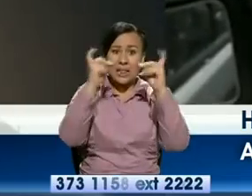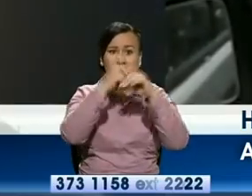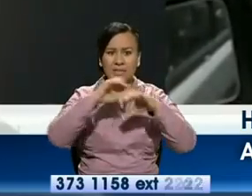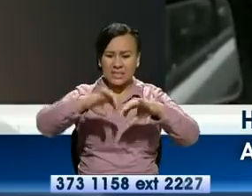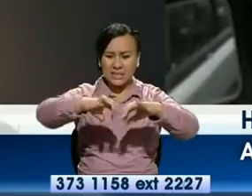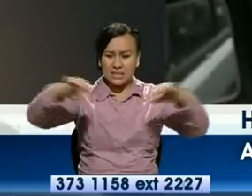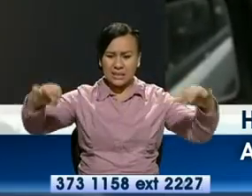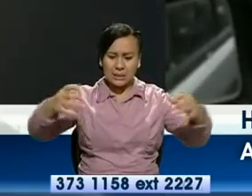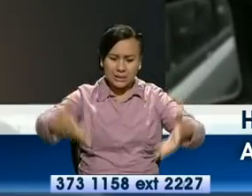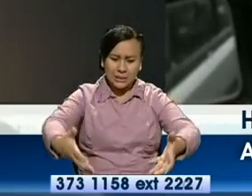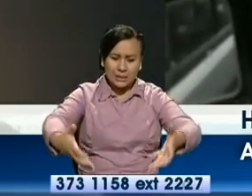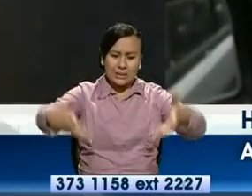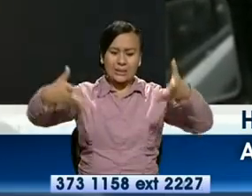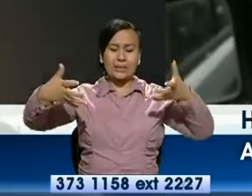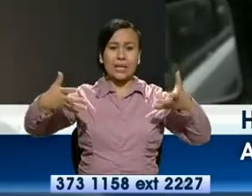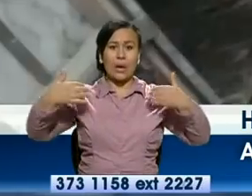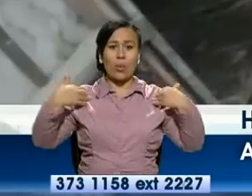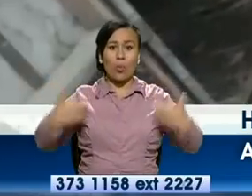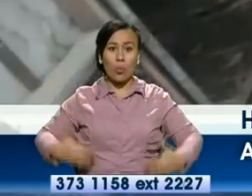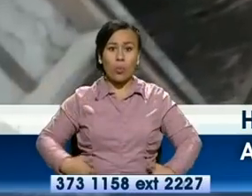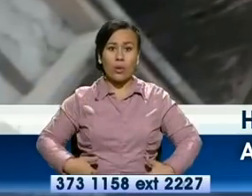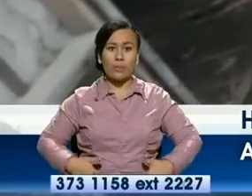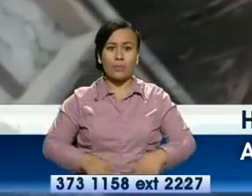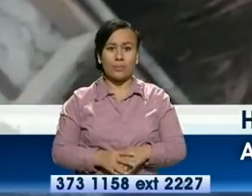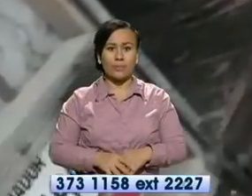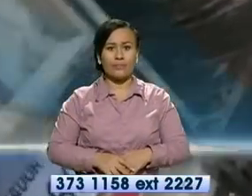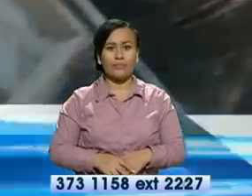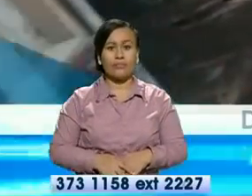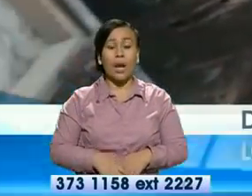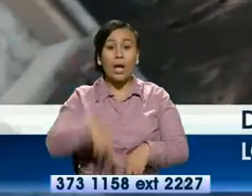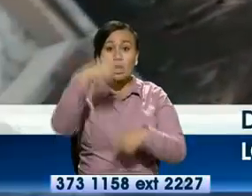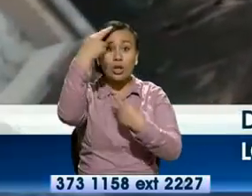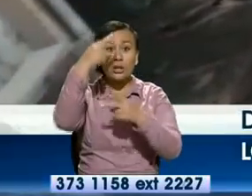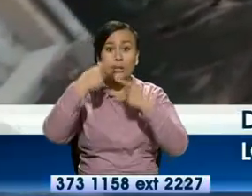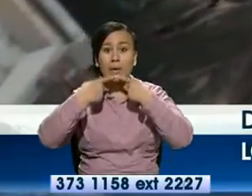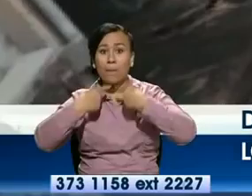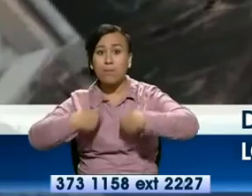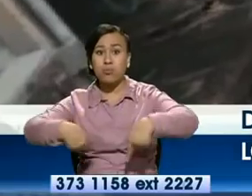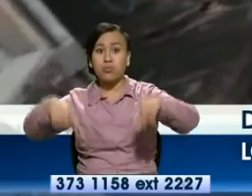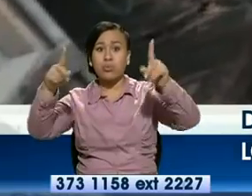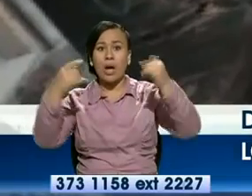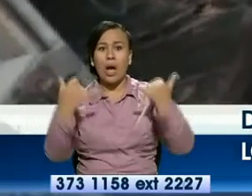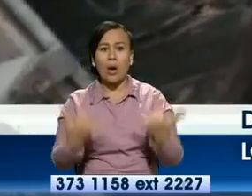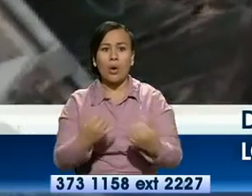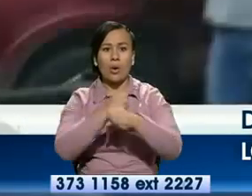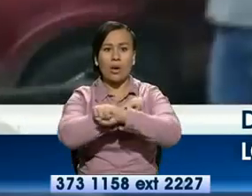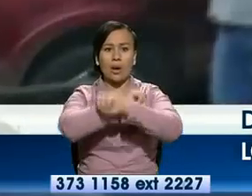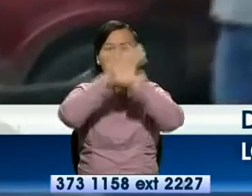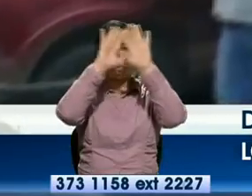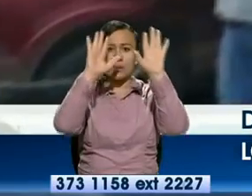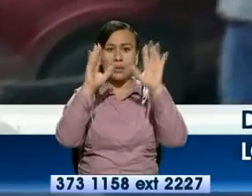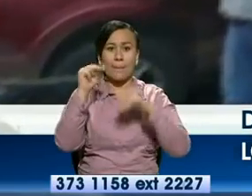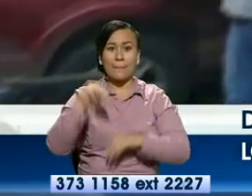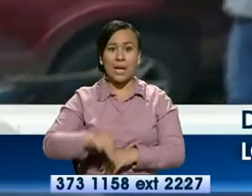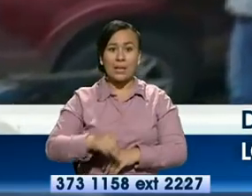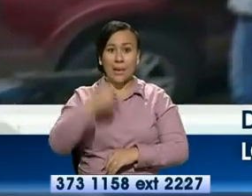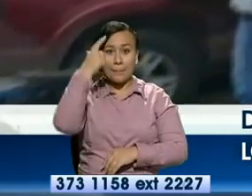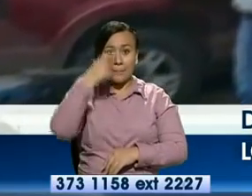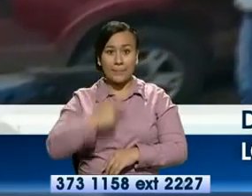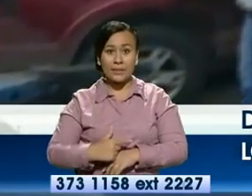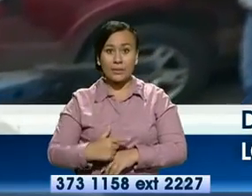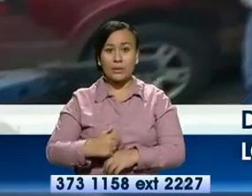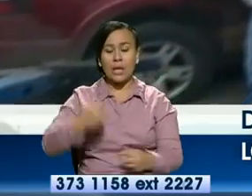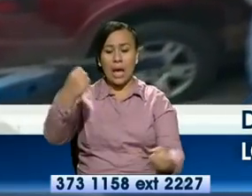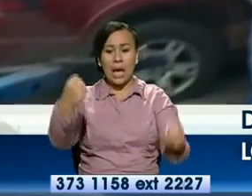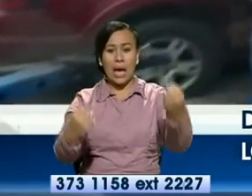para recuperar sus restos. La novedad se reportó la mañana de este martes. La víctima mortal viajaba en